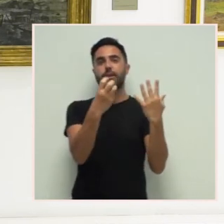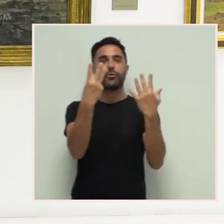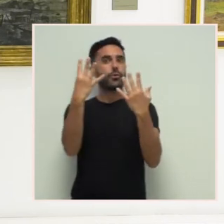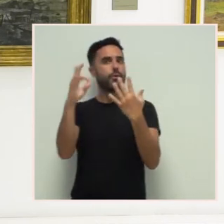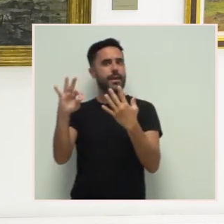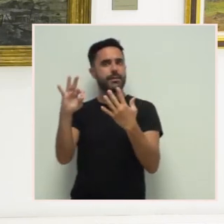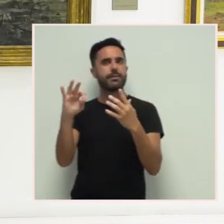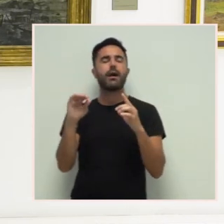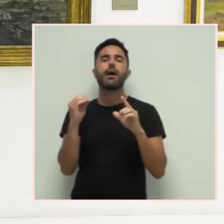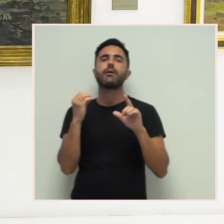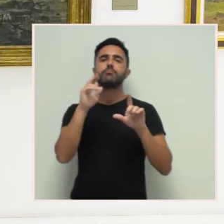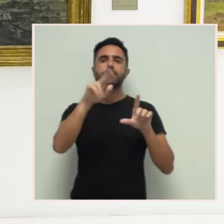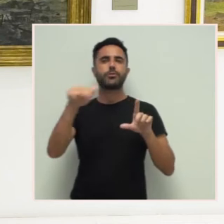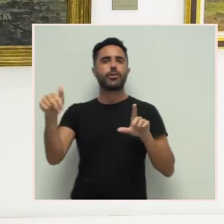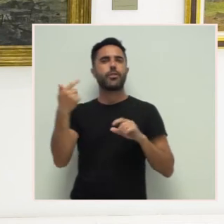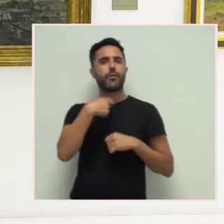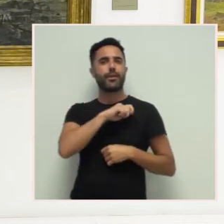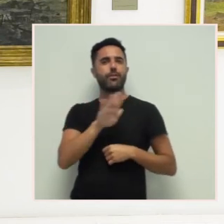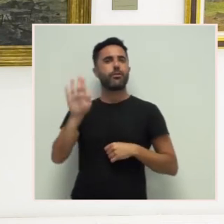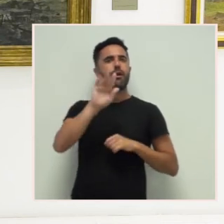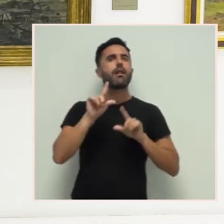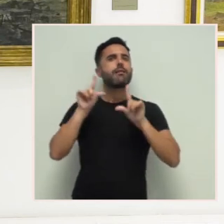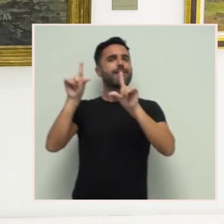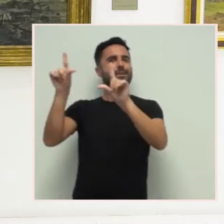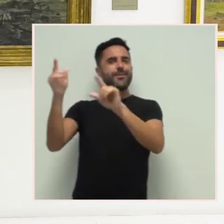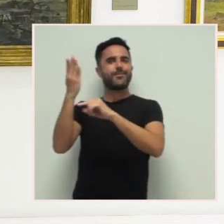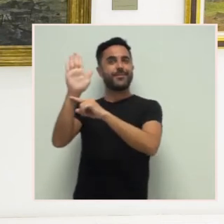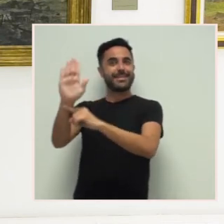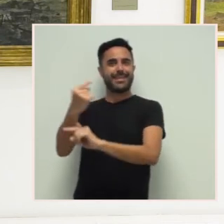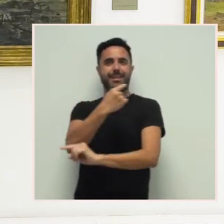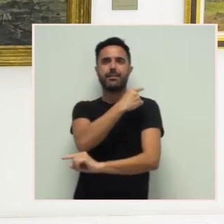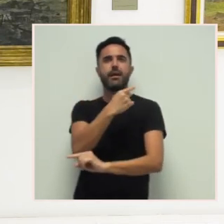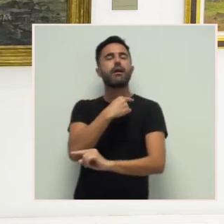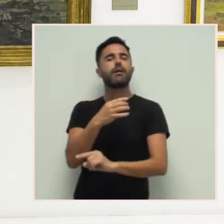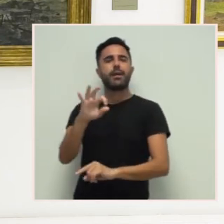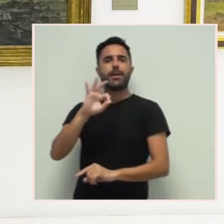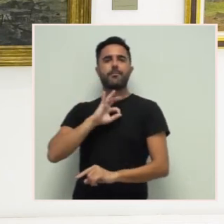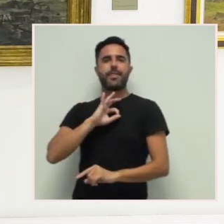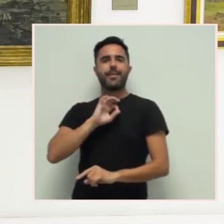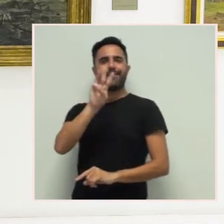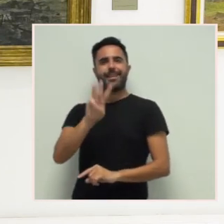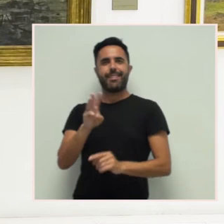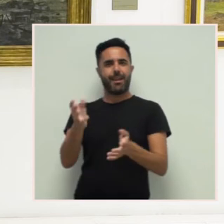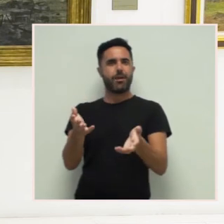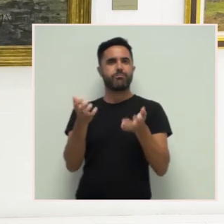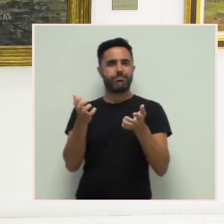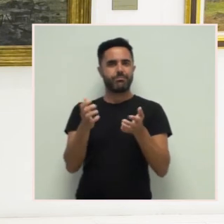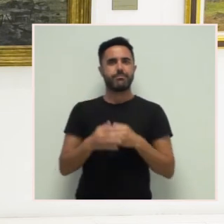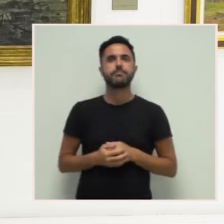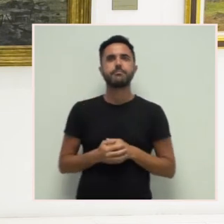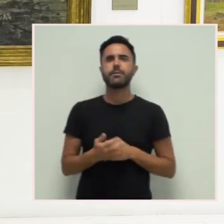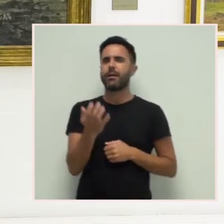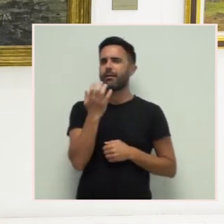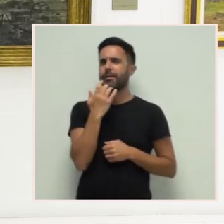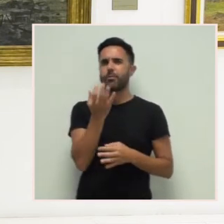Nesta exposición vai recibir unha terceira medalla precisamente por esta obra. E penso que é un bo exemplo do que estaba a facer